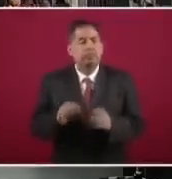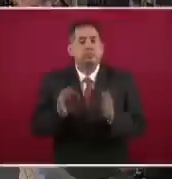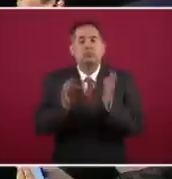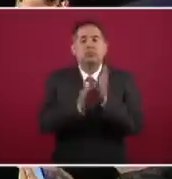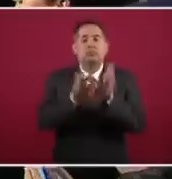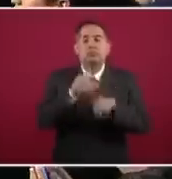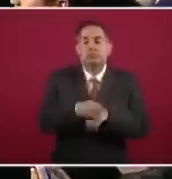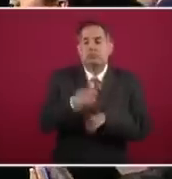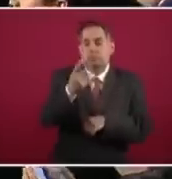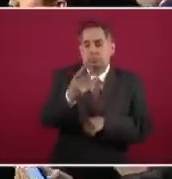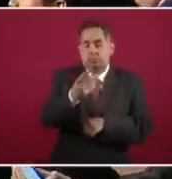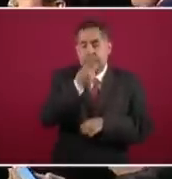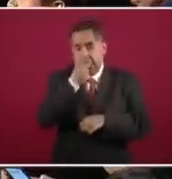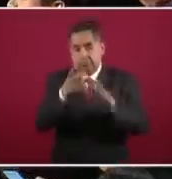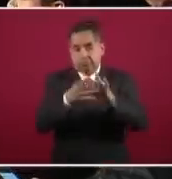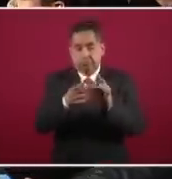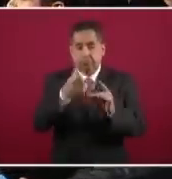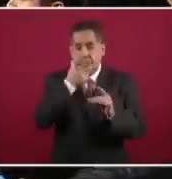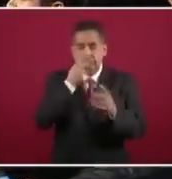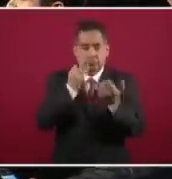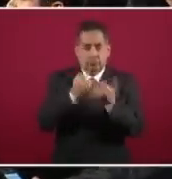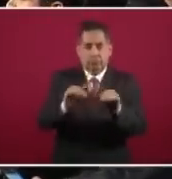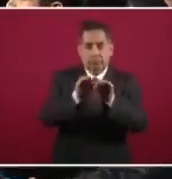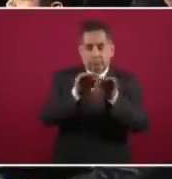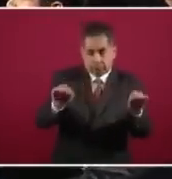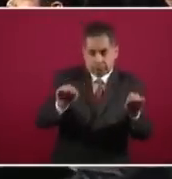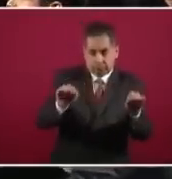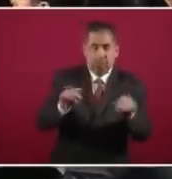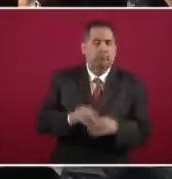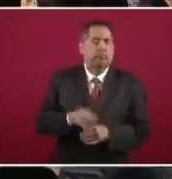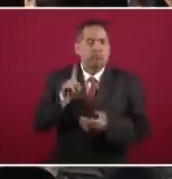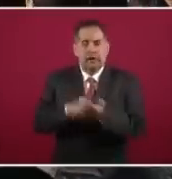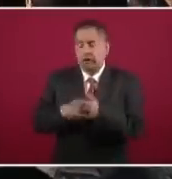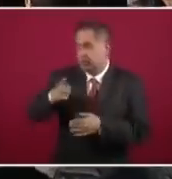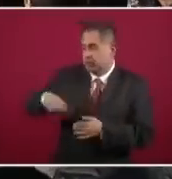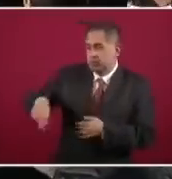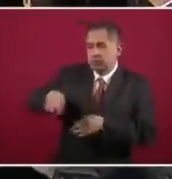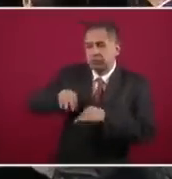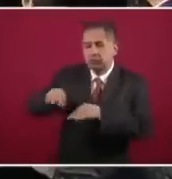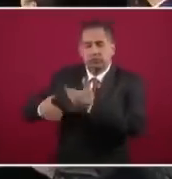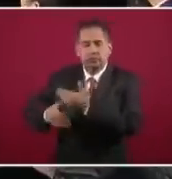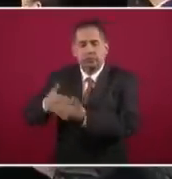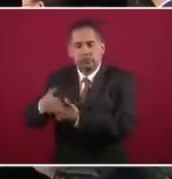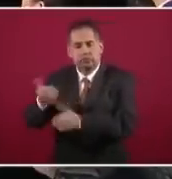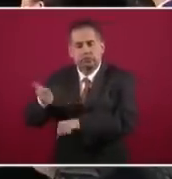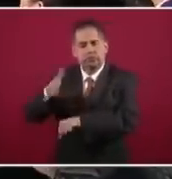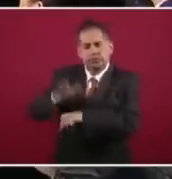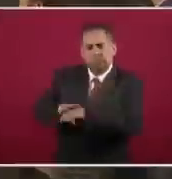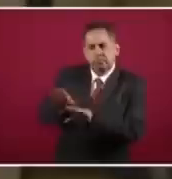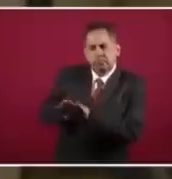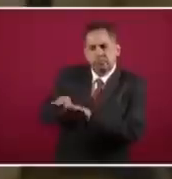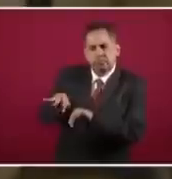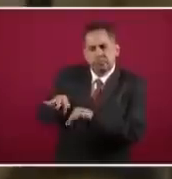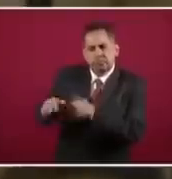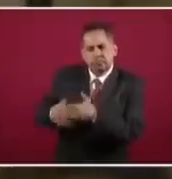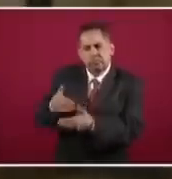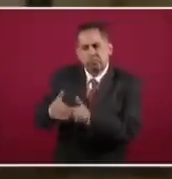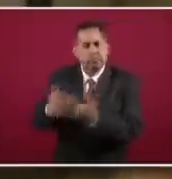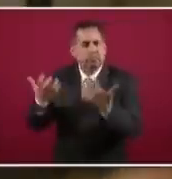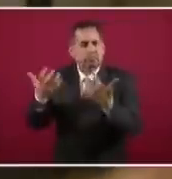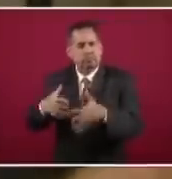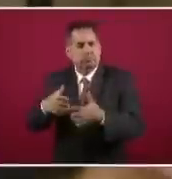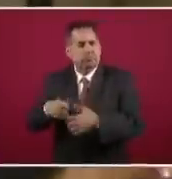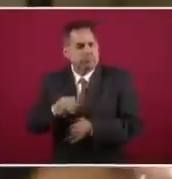acuerdo por igualdad menciona que se tiene que promover en los centros de trabajo. ¿Su administración cómo haría eso? ¿Estimular a que las